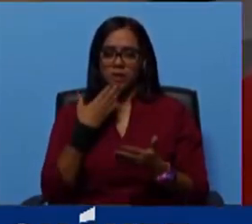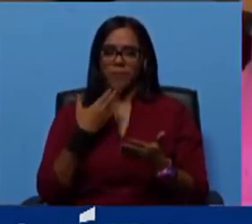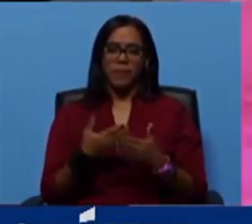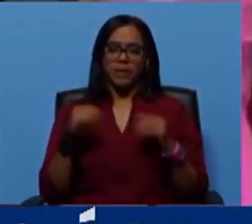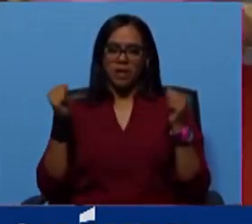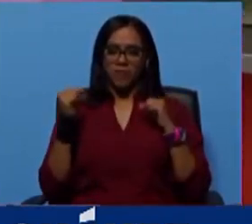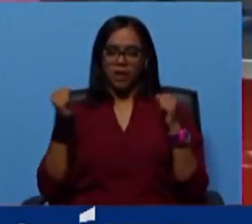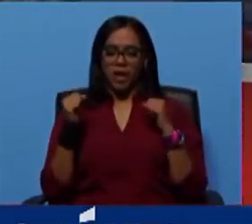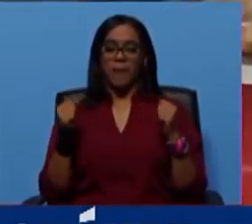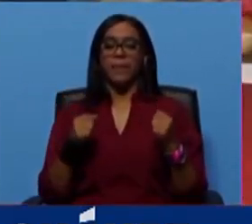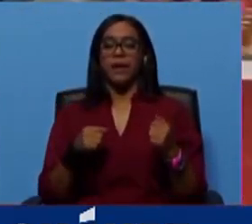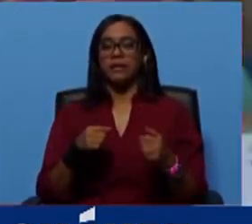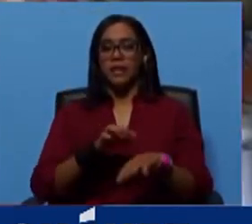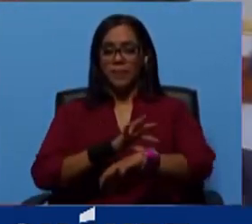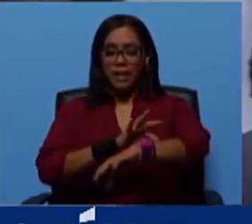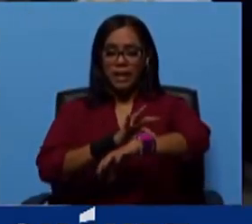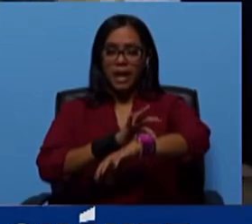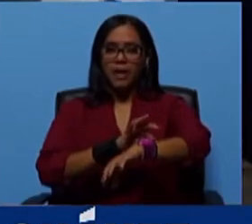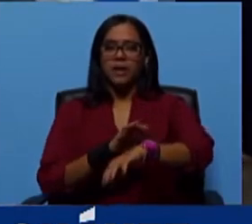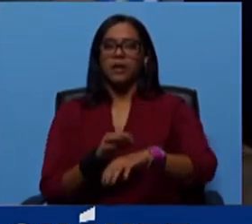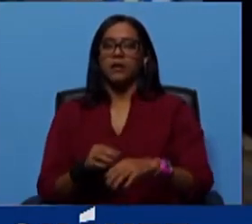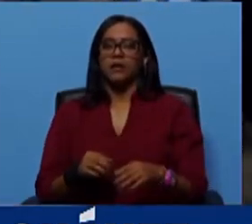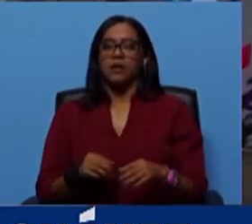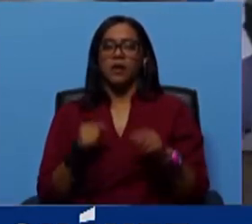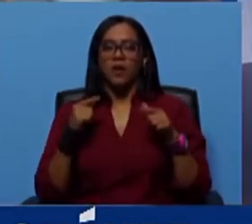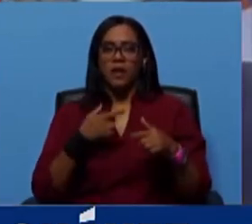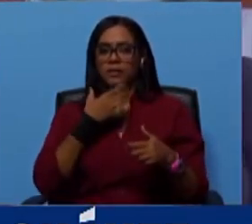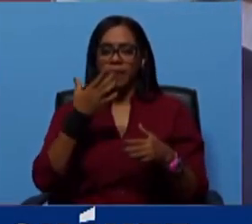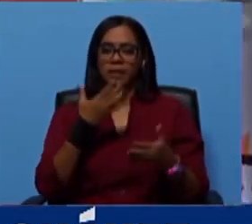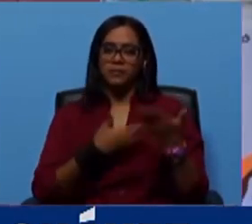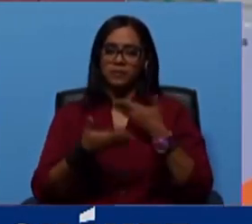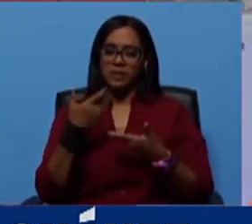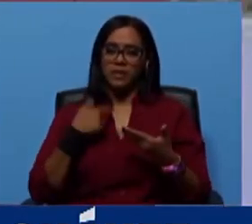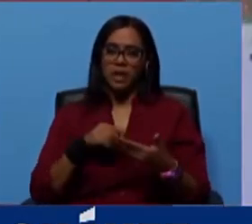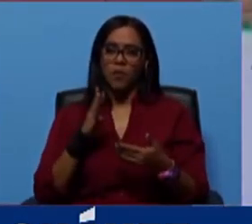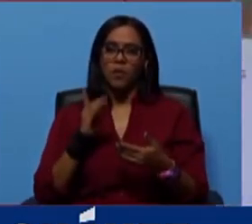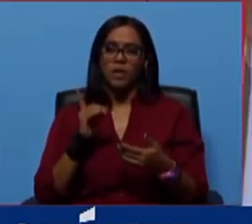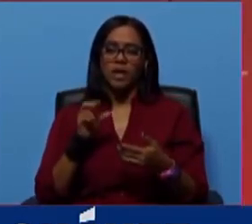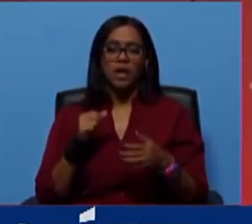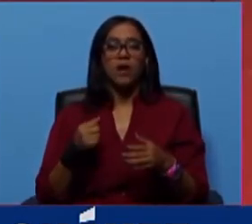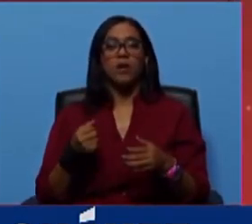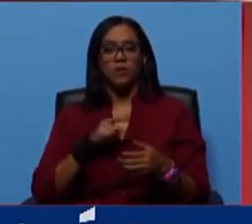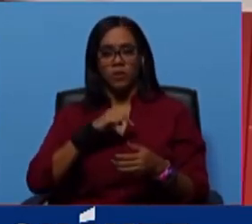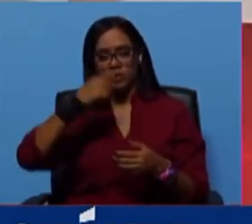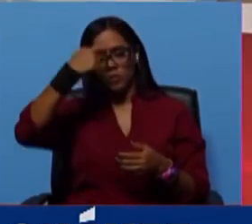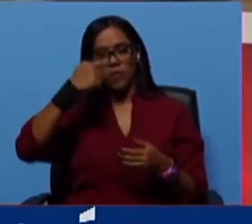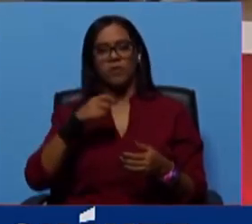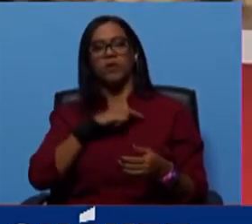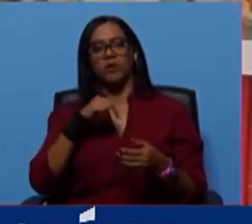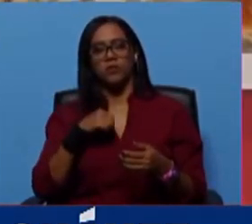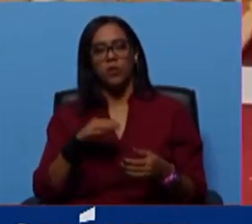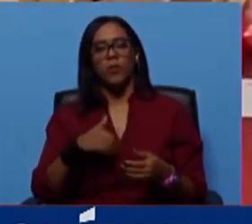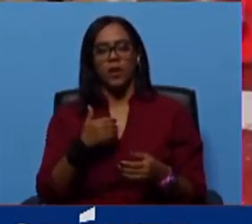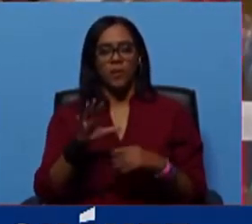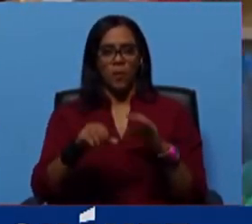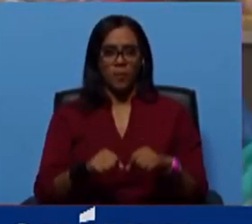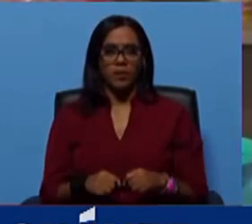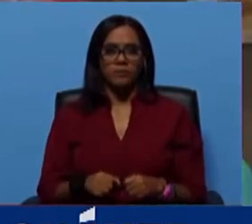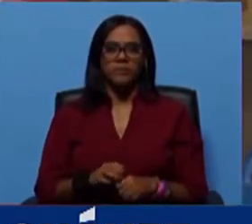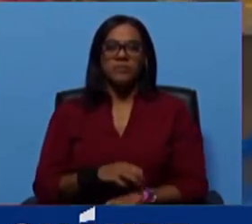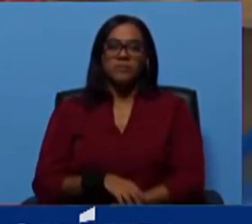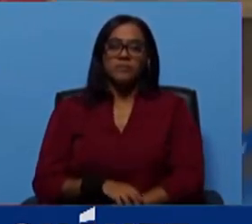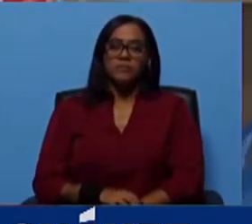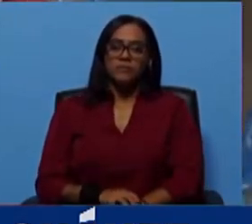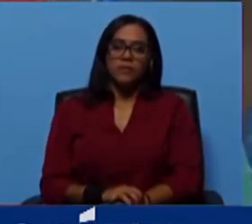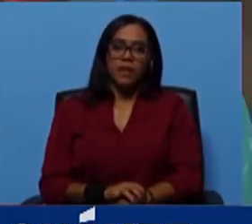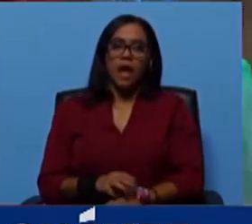el tema de las proteínas. Y bueno, y con ese espíritu solidario que tiene el bodeguero, que caracteriza a nuestro pueblo, es que nosotros podemos atender. Pero, ok, hay un